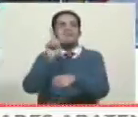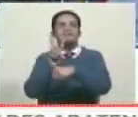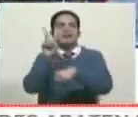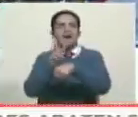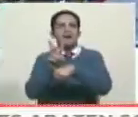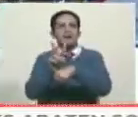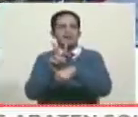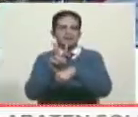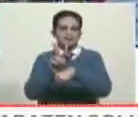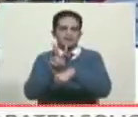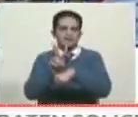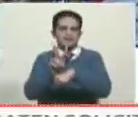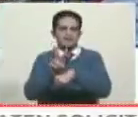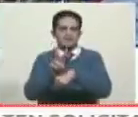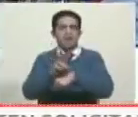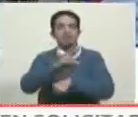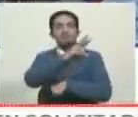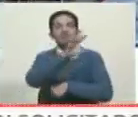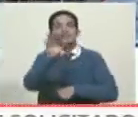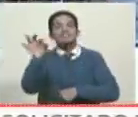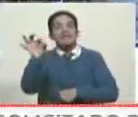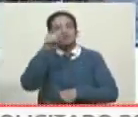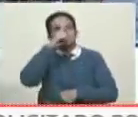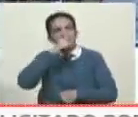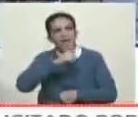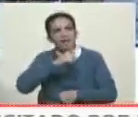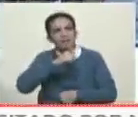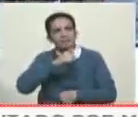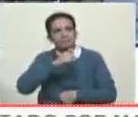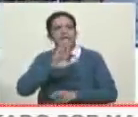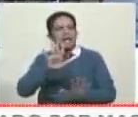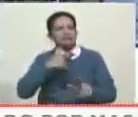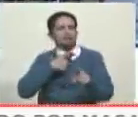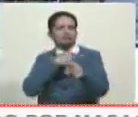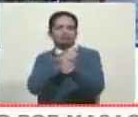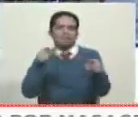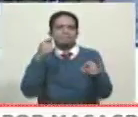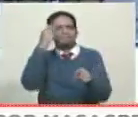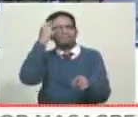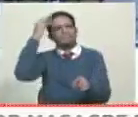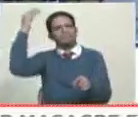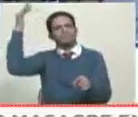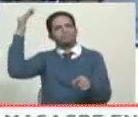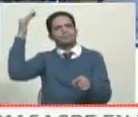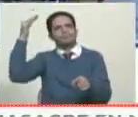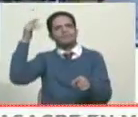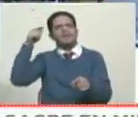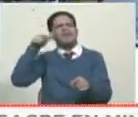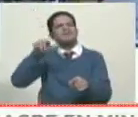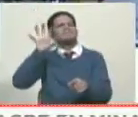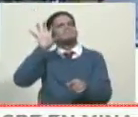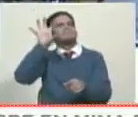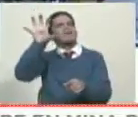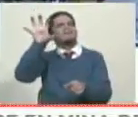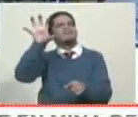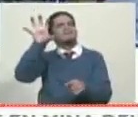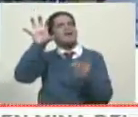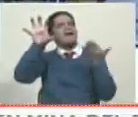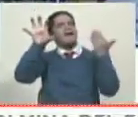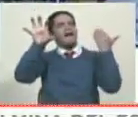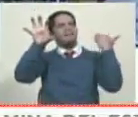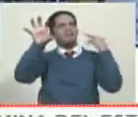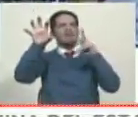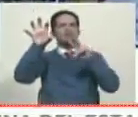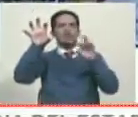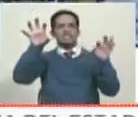rondón 200 años imaginemos a nuestro país en aquella época